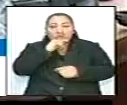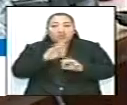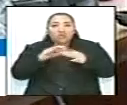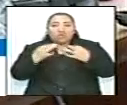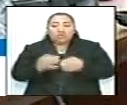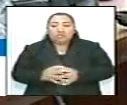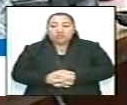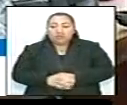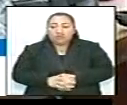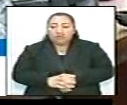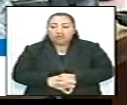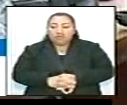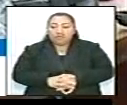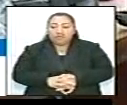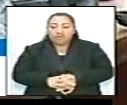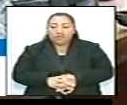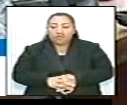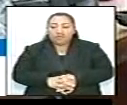familia.